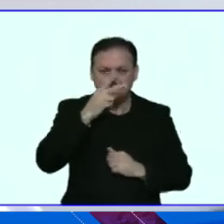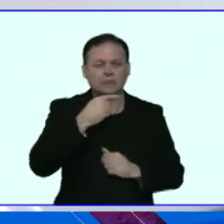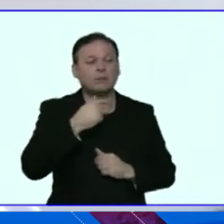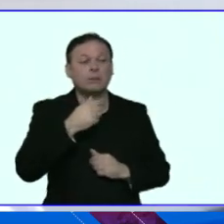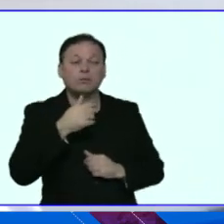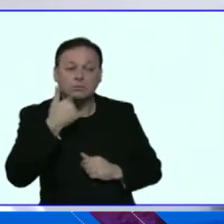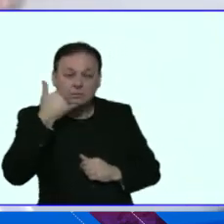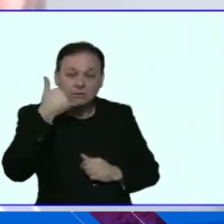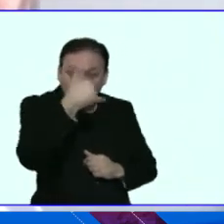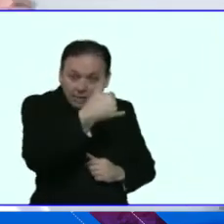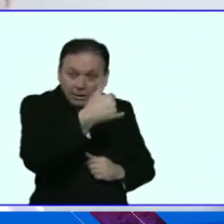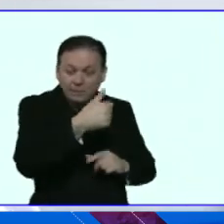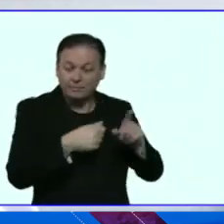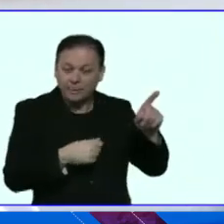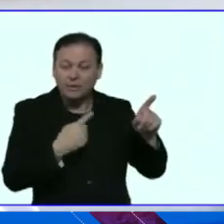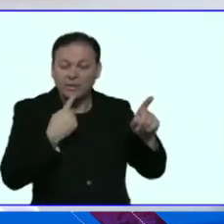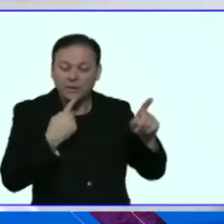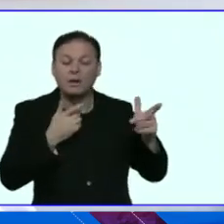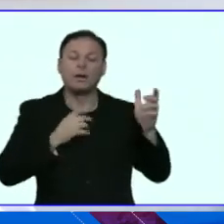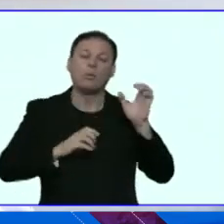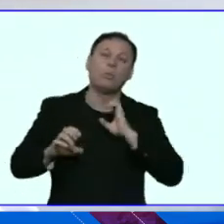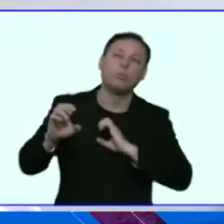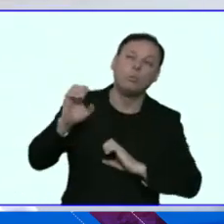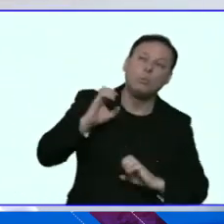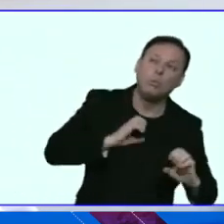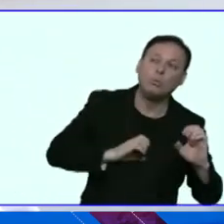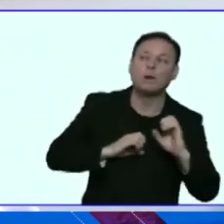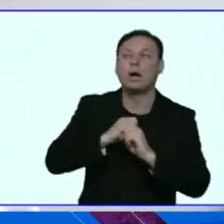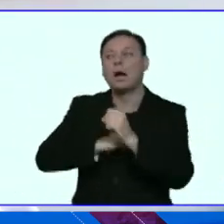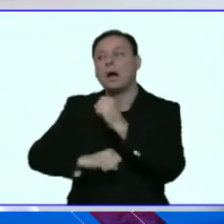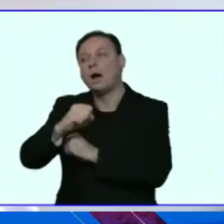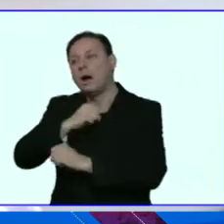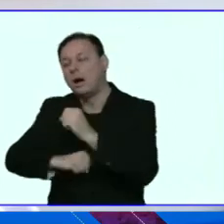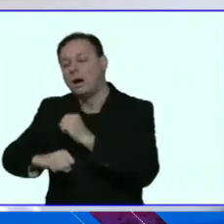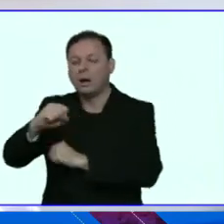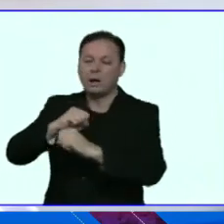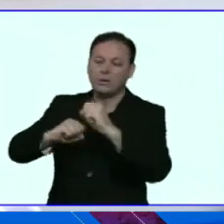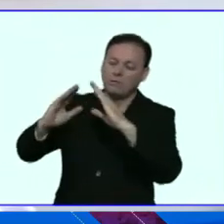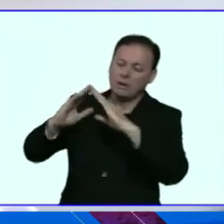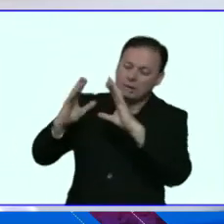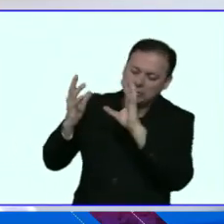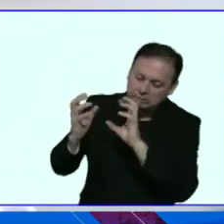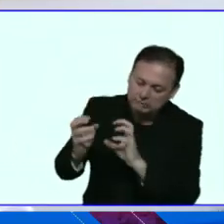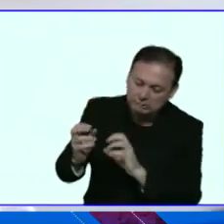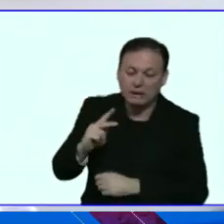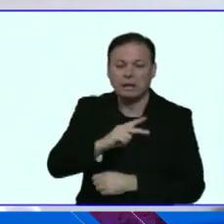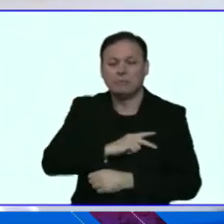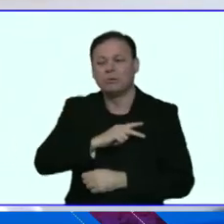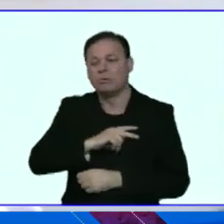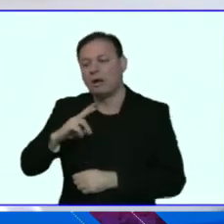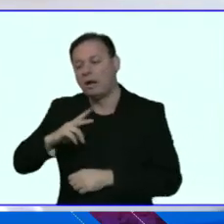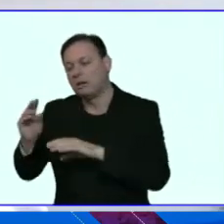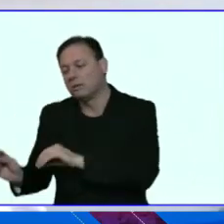Ella se escuda diciendo que el edificio ya es muy viejo, que hay pacientes, entonces no se puede fumigar, pero esas no